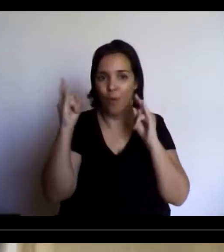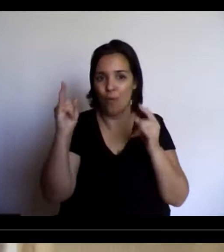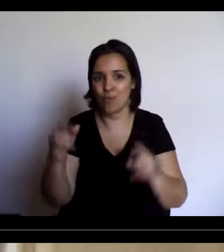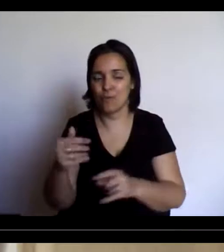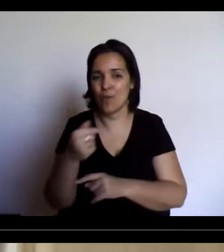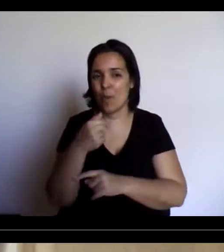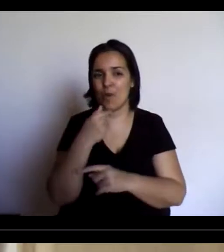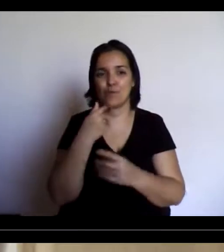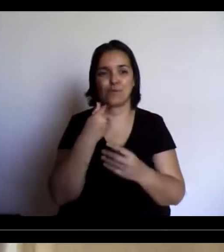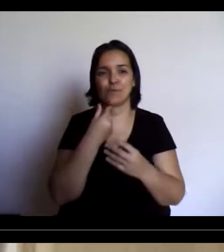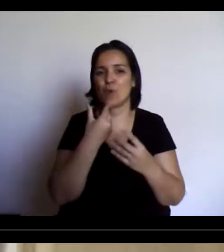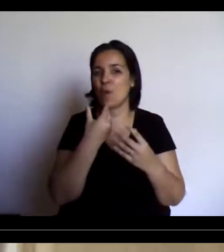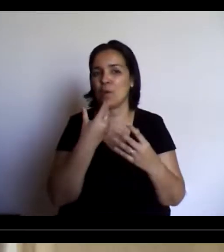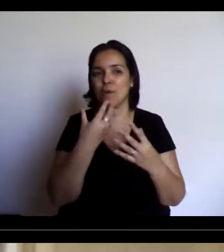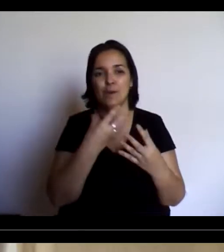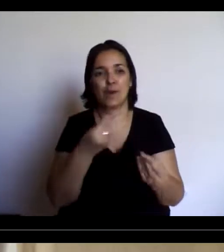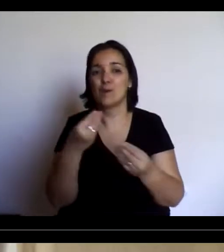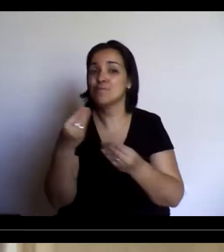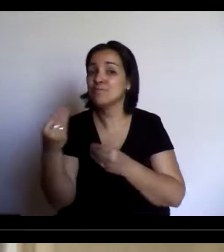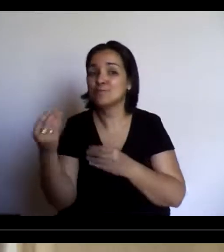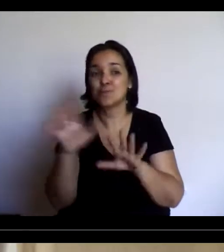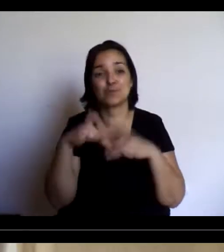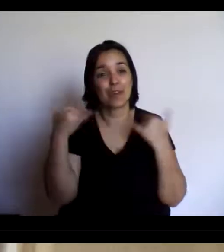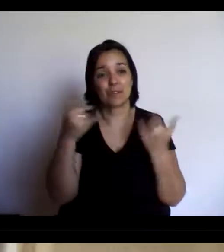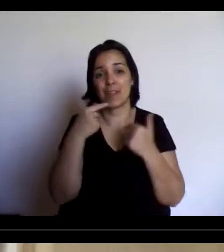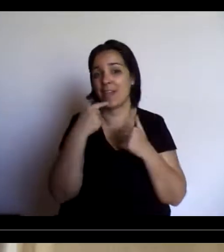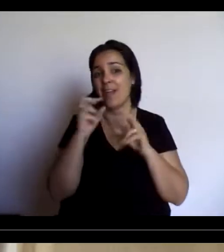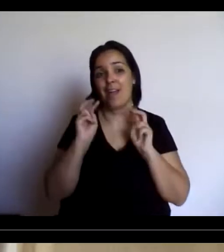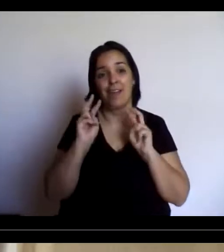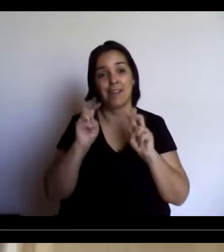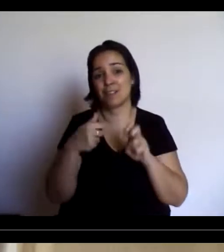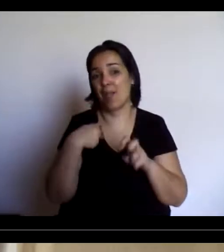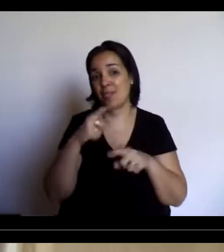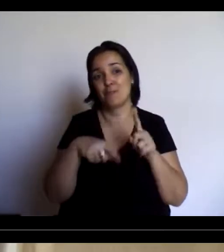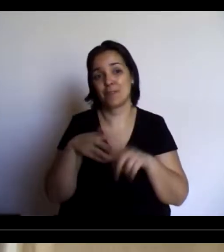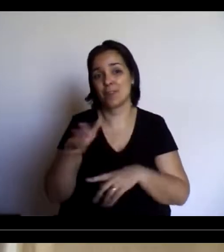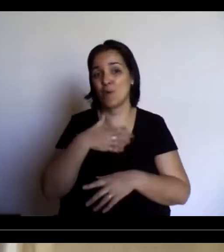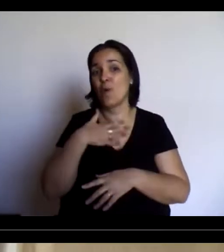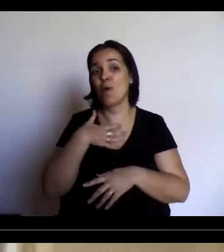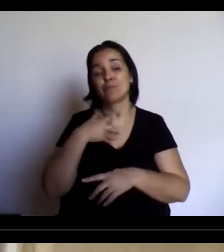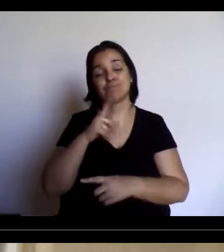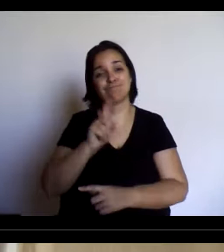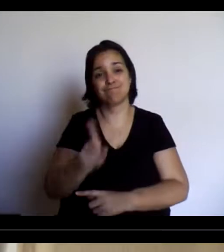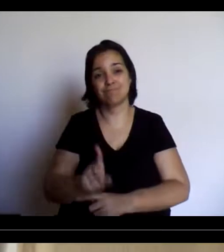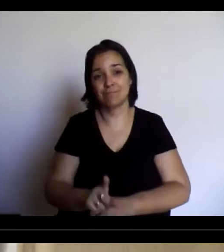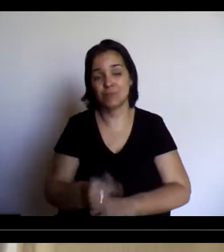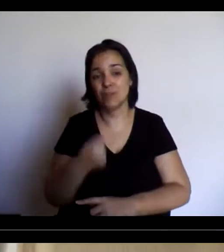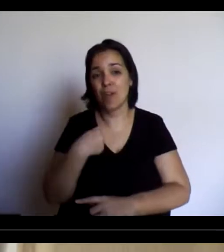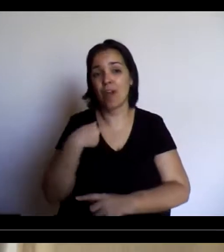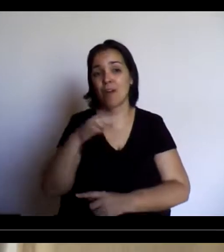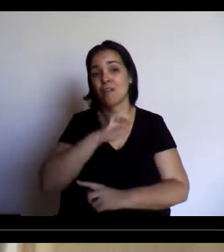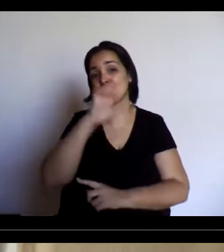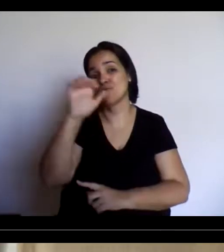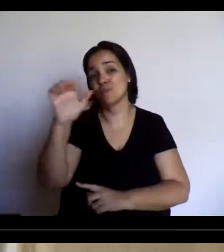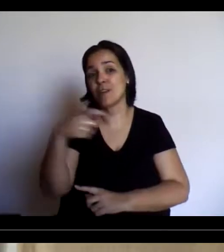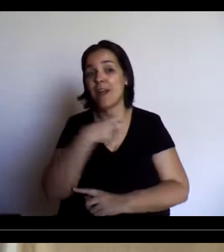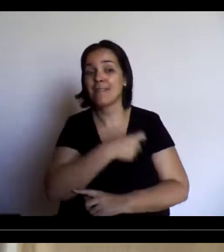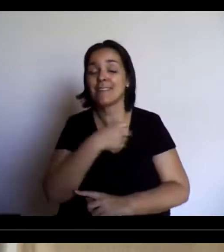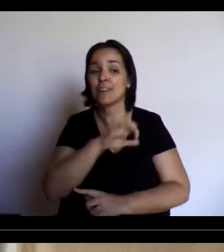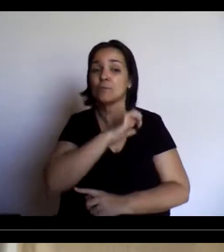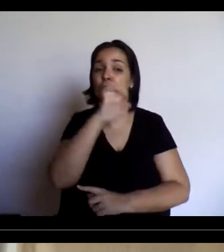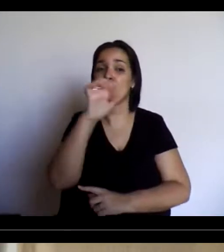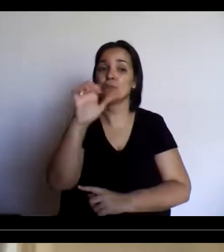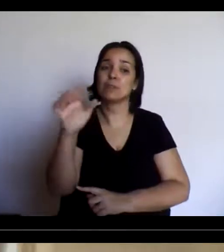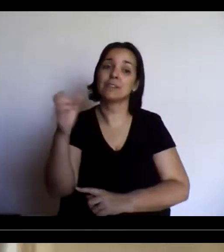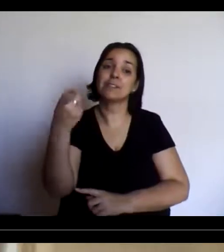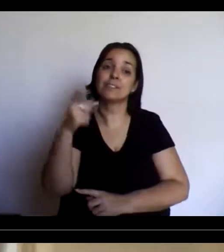lo hemos dicho en todos los foros, lo que pasa es que no es una iniciativa que dependa de nosotros, eso depende tanto de la Unión Europea, de la Comisión Europea,